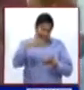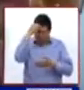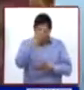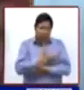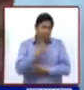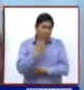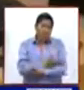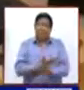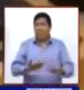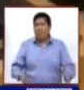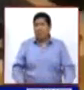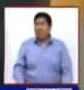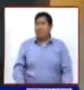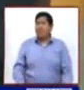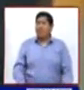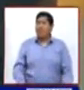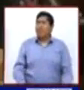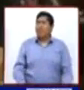hijos.